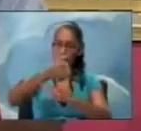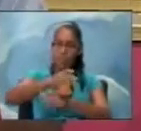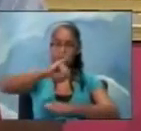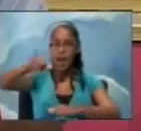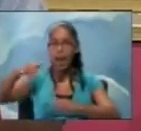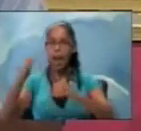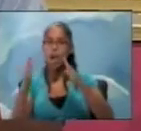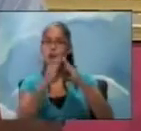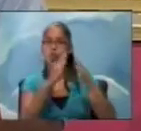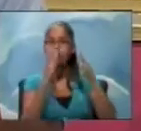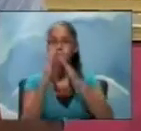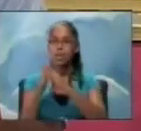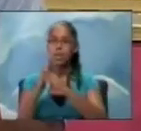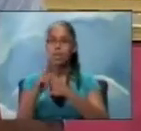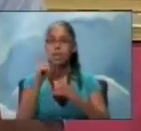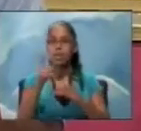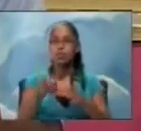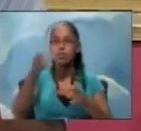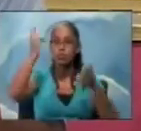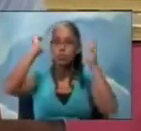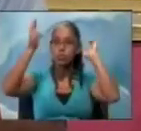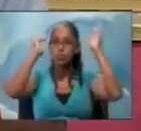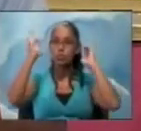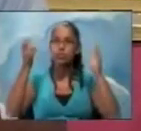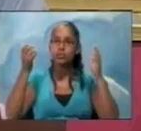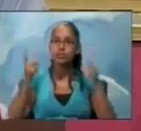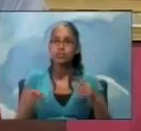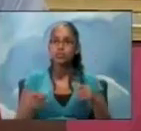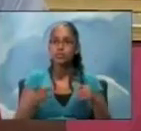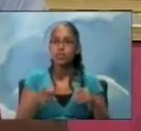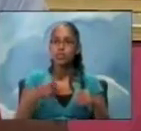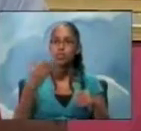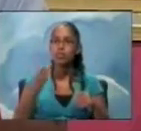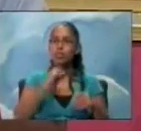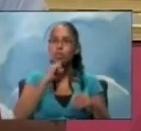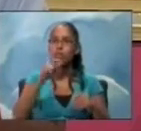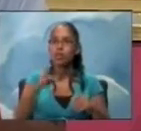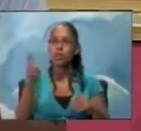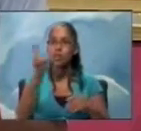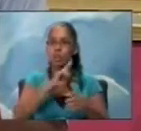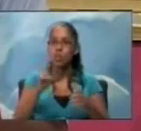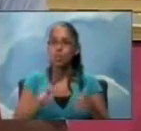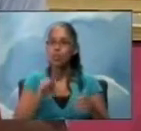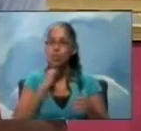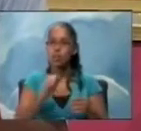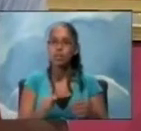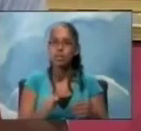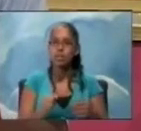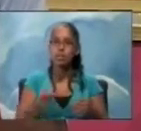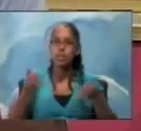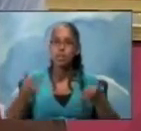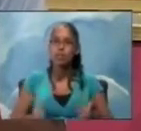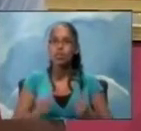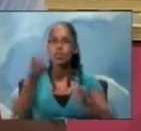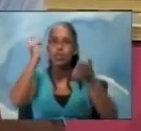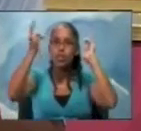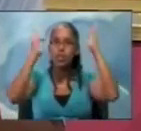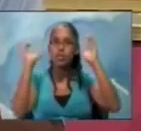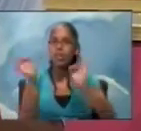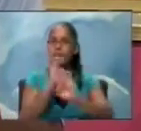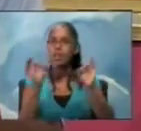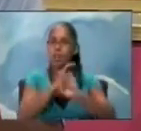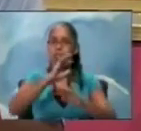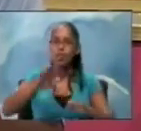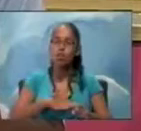Jerusalén en un pollino, hijo de asna, según lo que he leído, ese pollino, hijo de asna, nadie lo